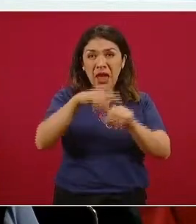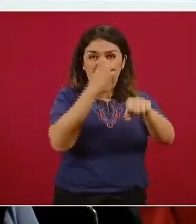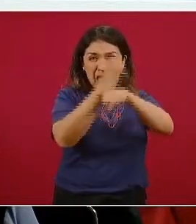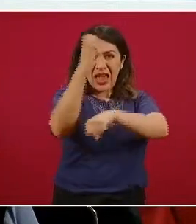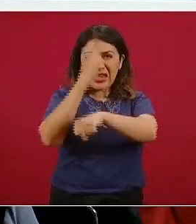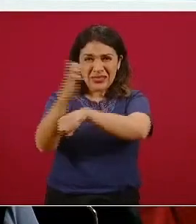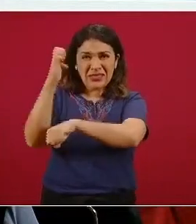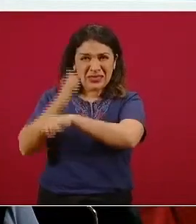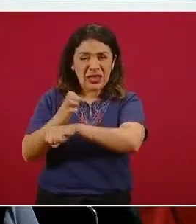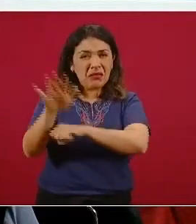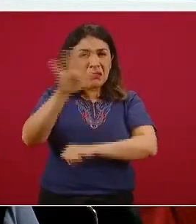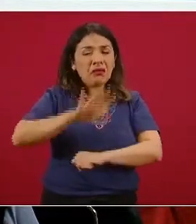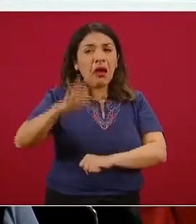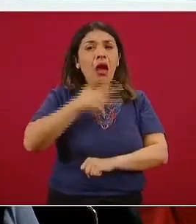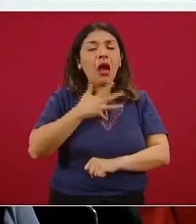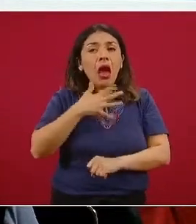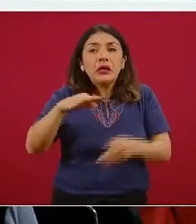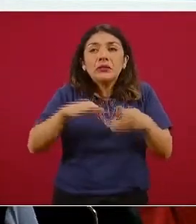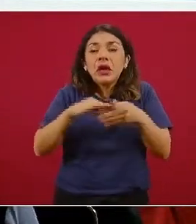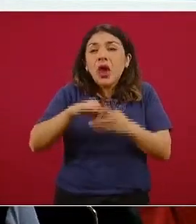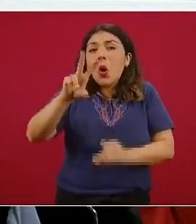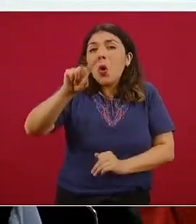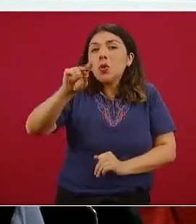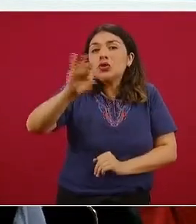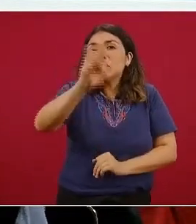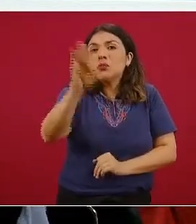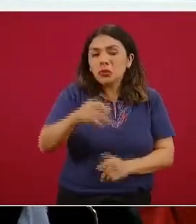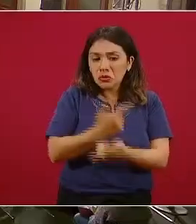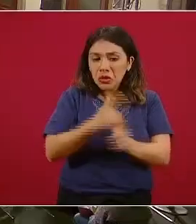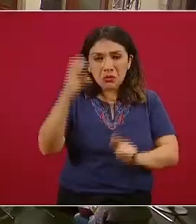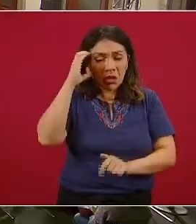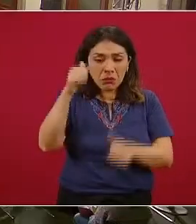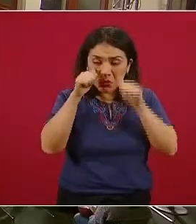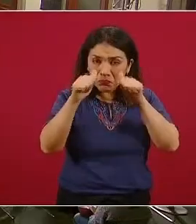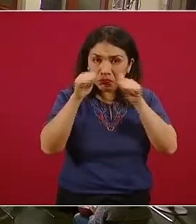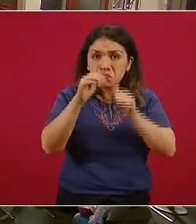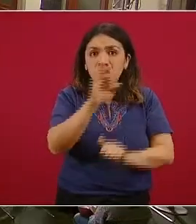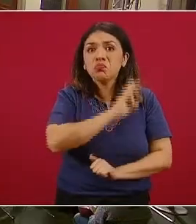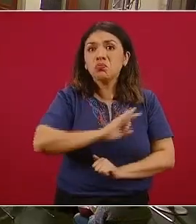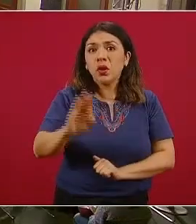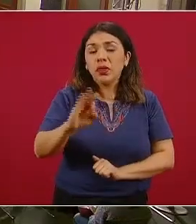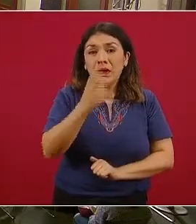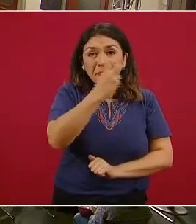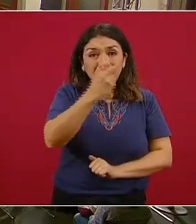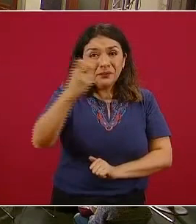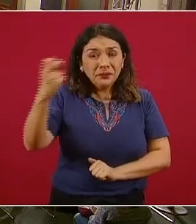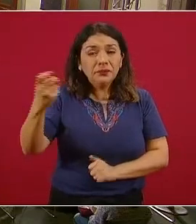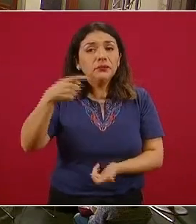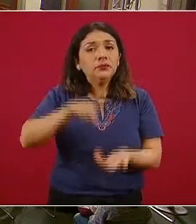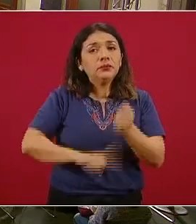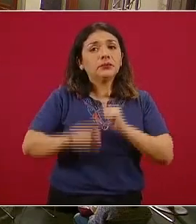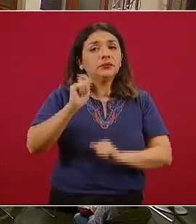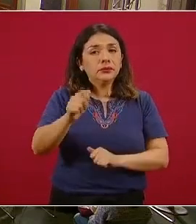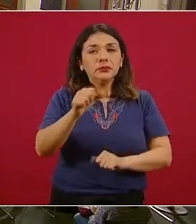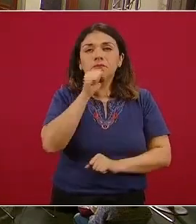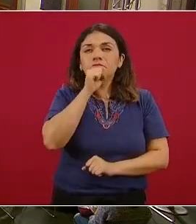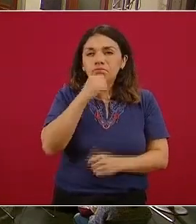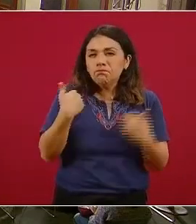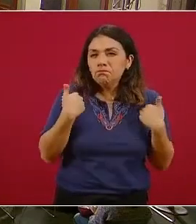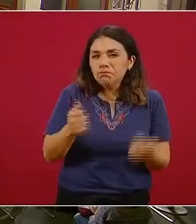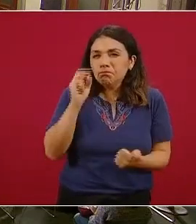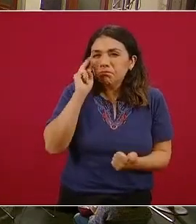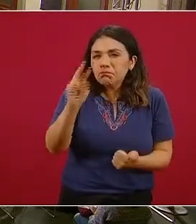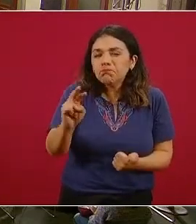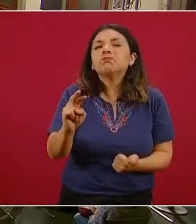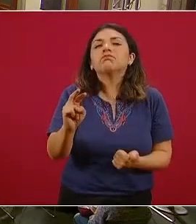entidades federativas tienen al menos el 80% de disponibilidad de este tipo de camas, que también son un indicador